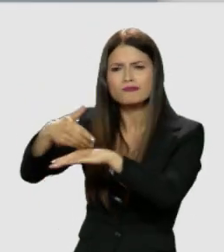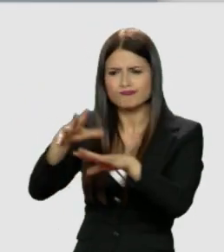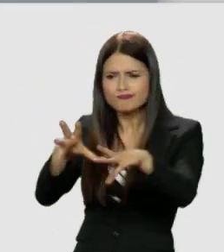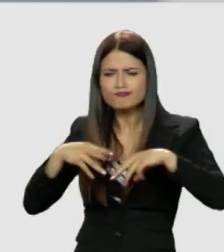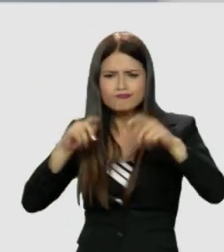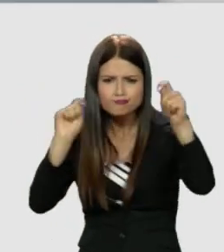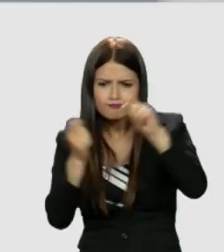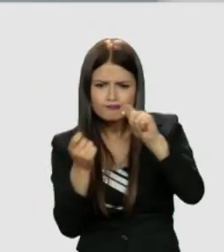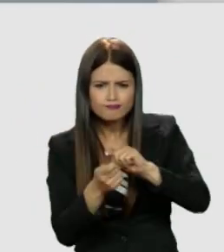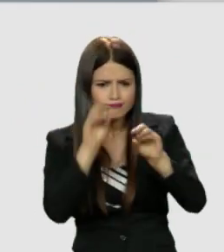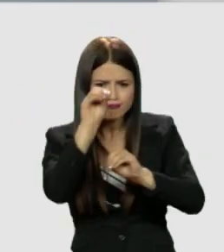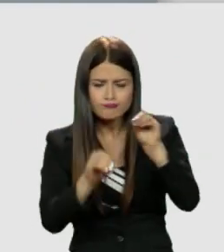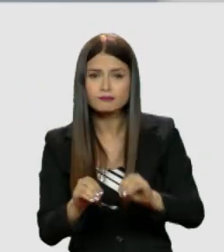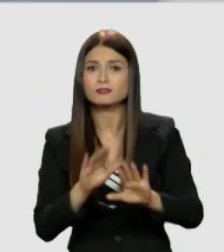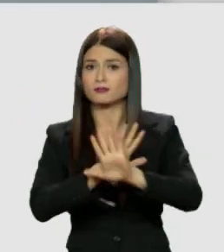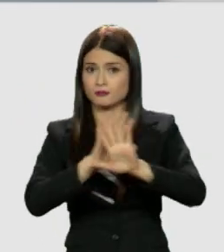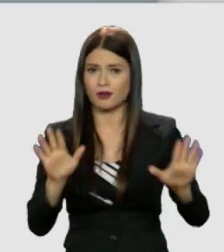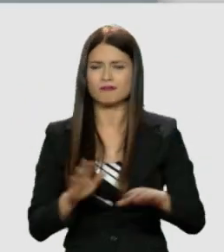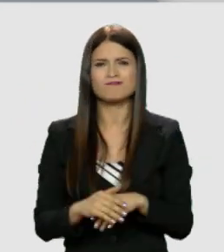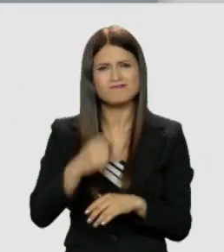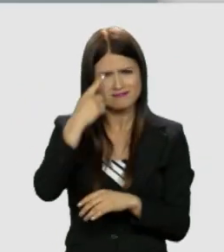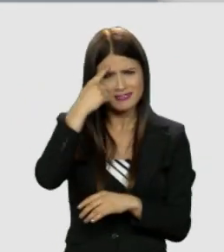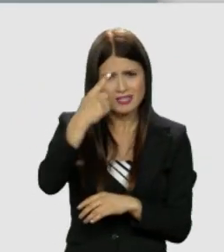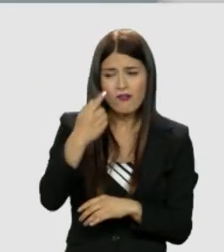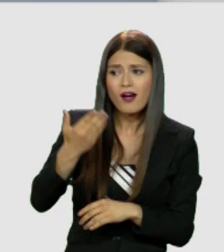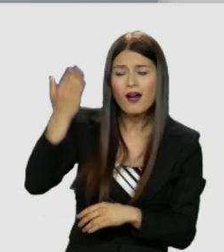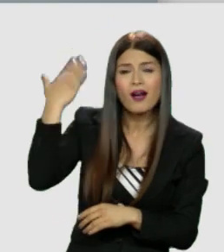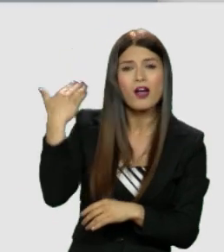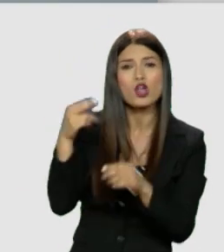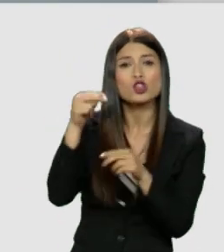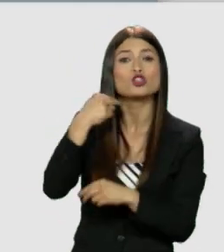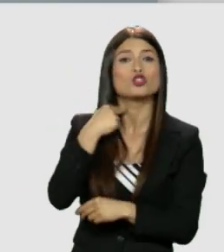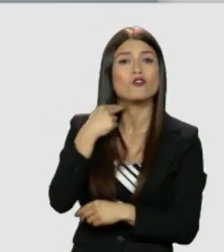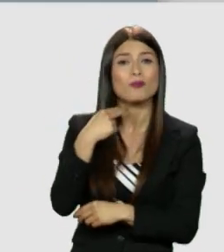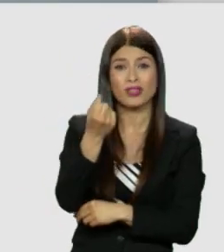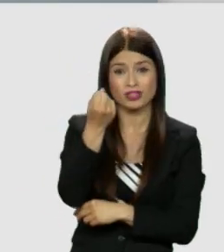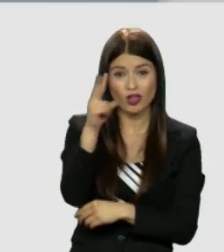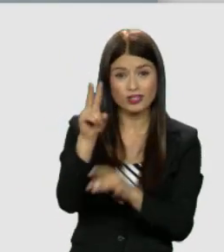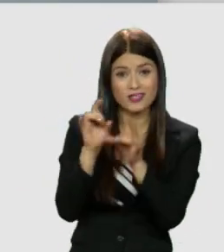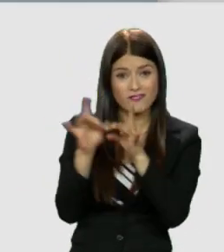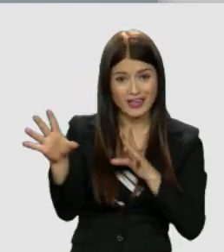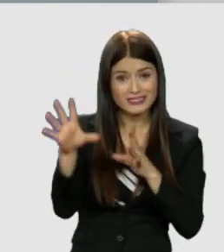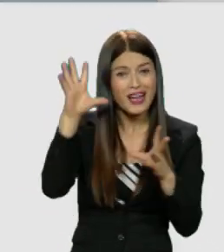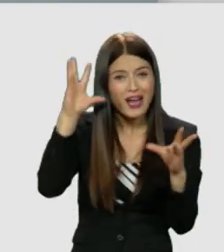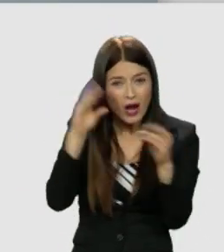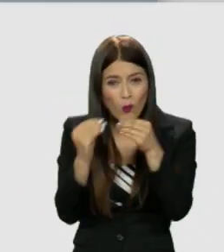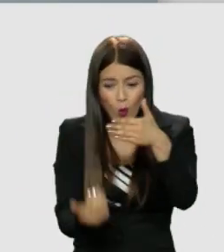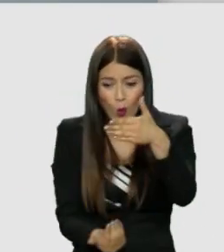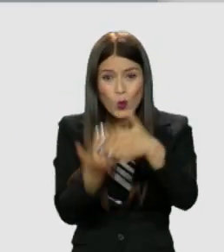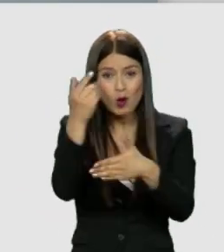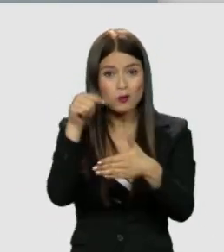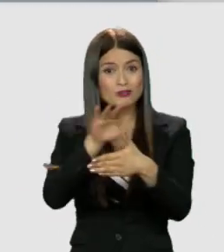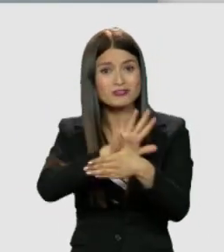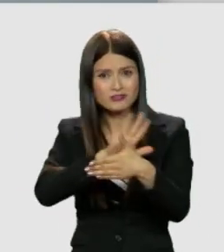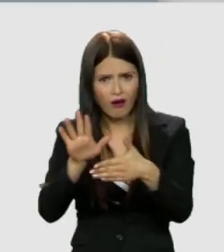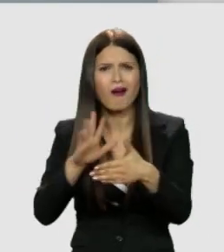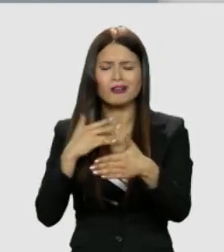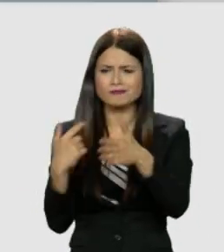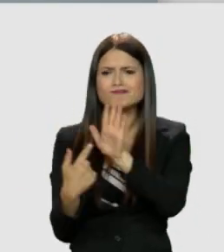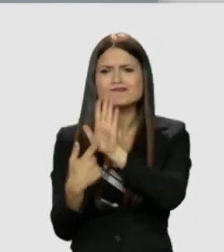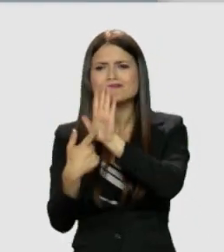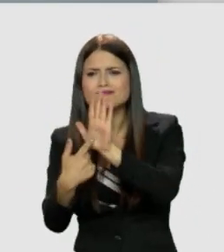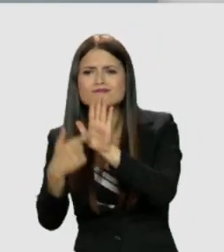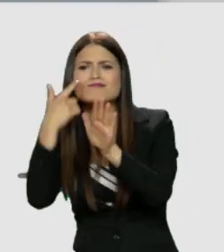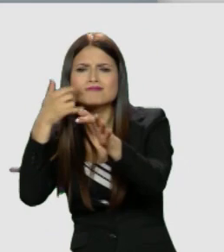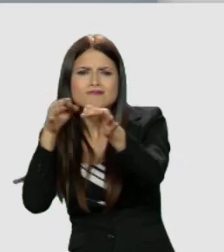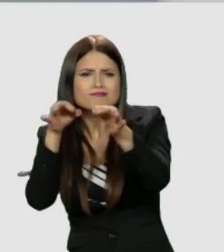propuestas desde ese 12 de noviembre cuando se alcanzó el nuevo acuerdo con las Farc hemos presentado y explicado en